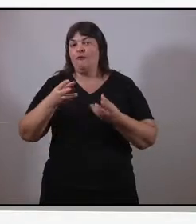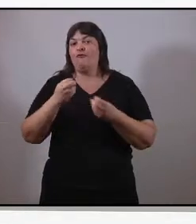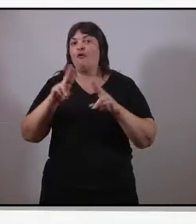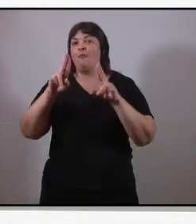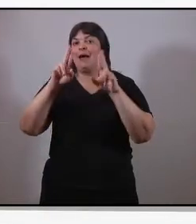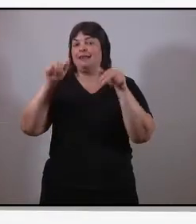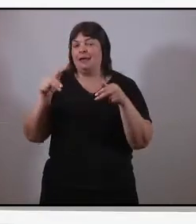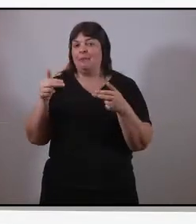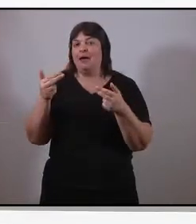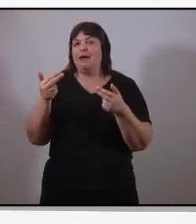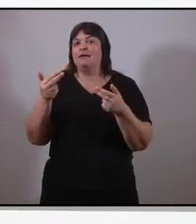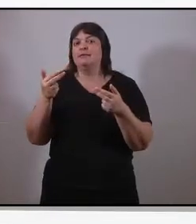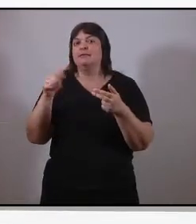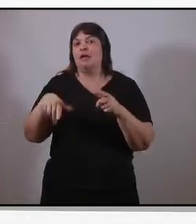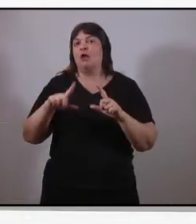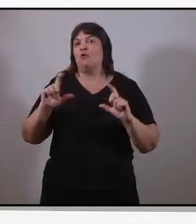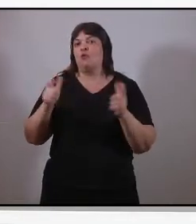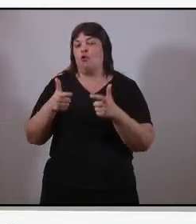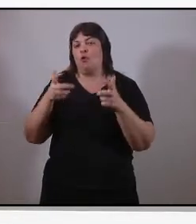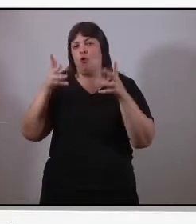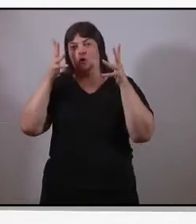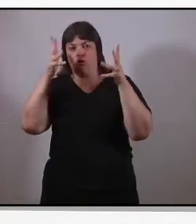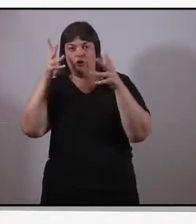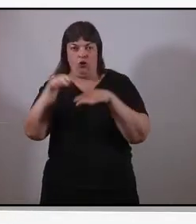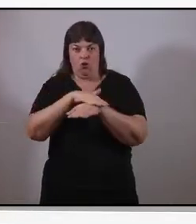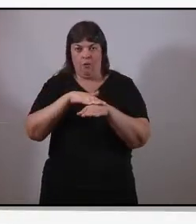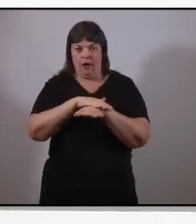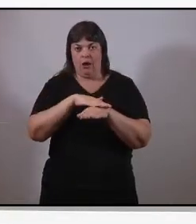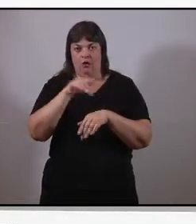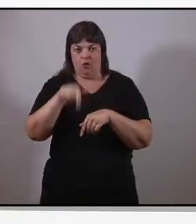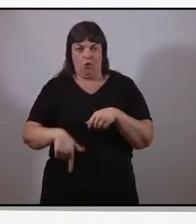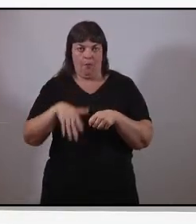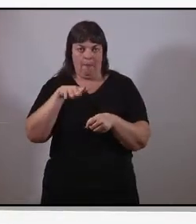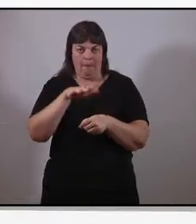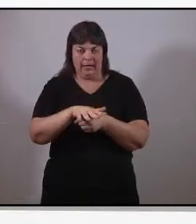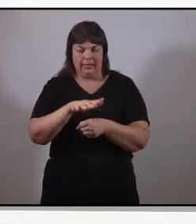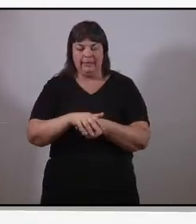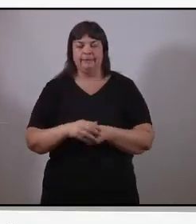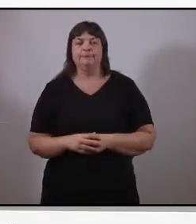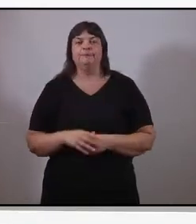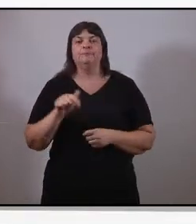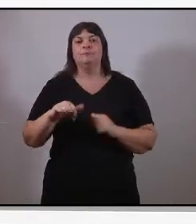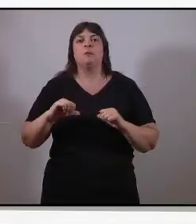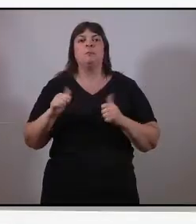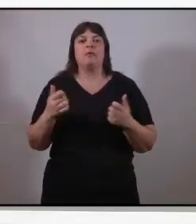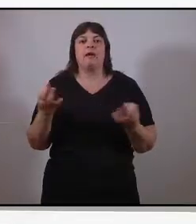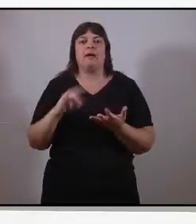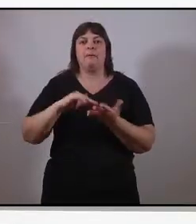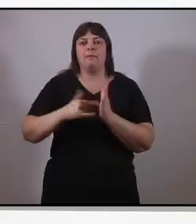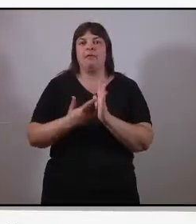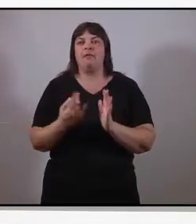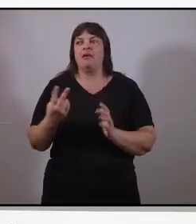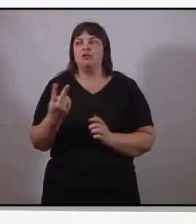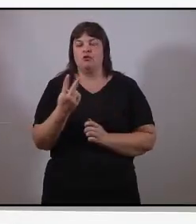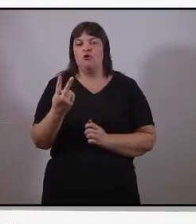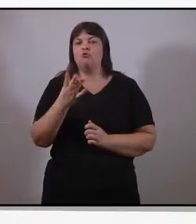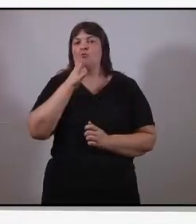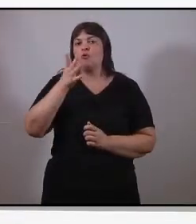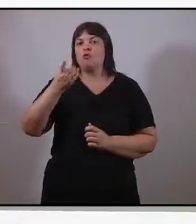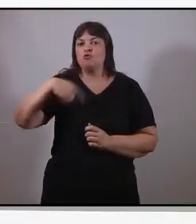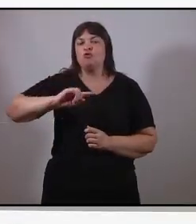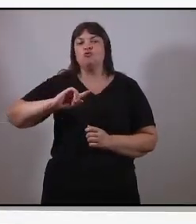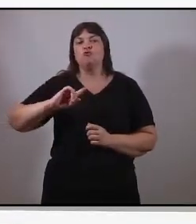asuntos tratados en la reunión del Consejo de Gobierno de este martes. Comenzamos con dos medidas en las que vamos a